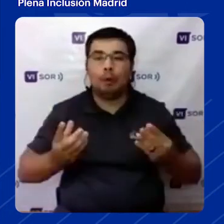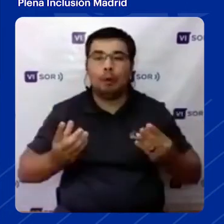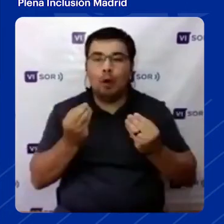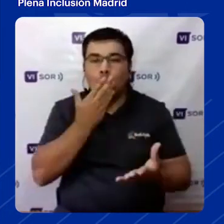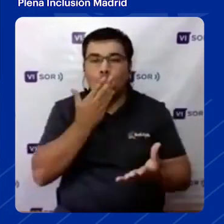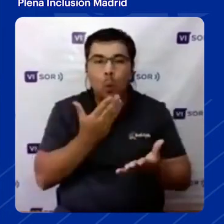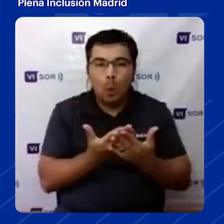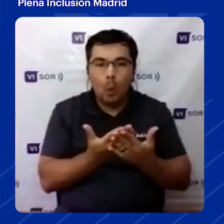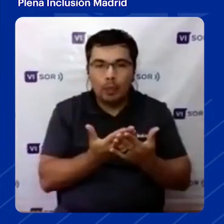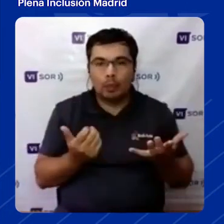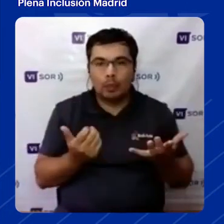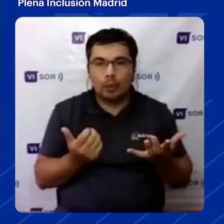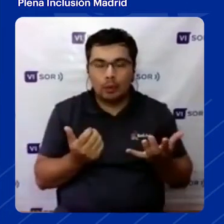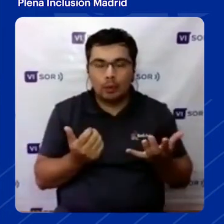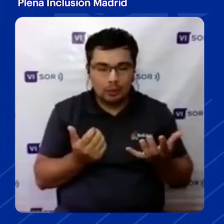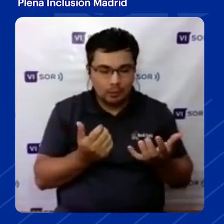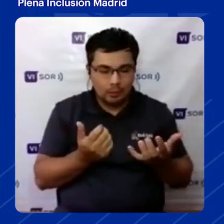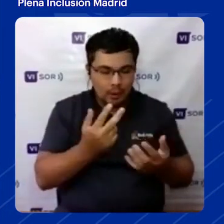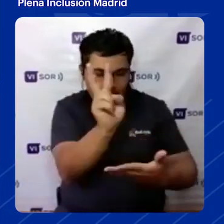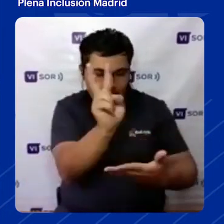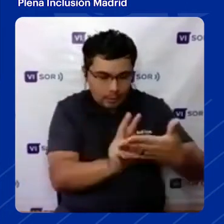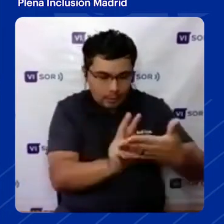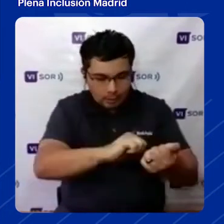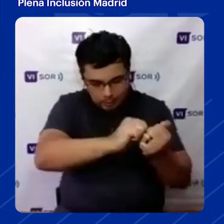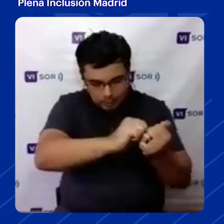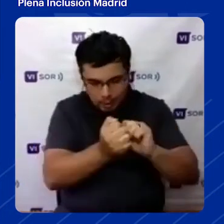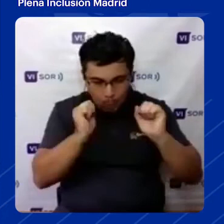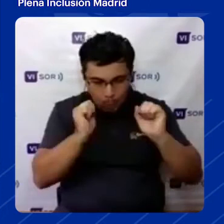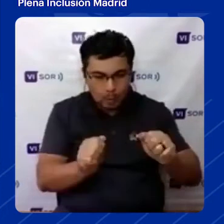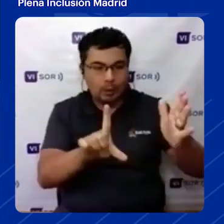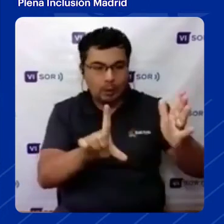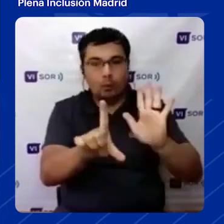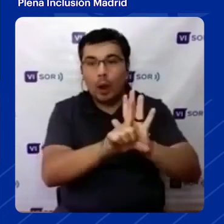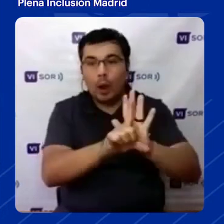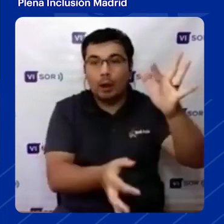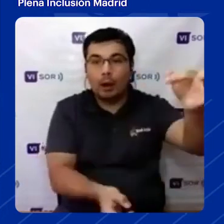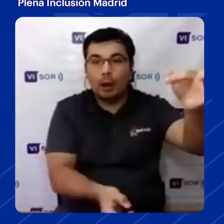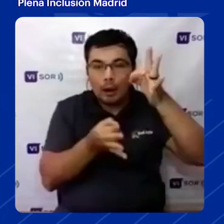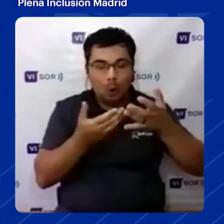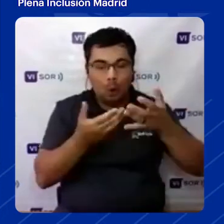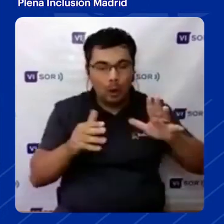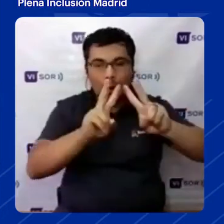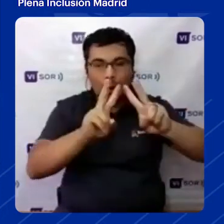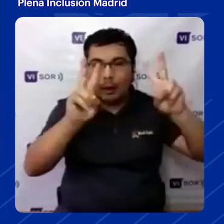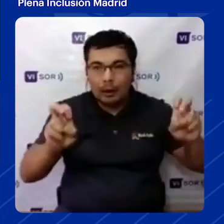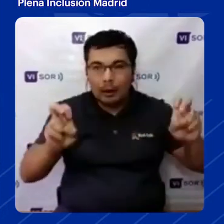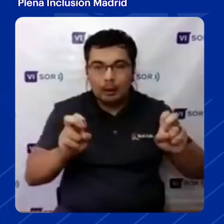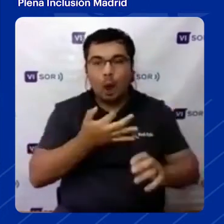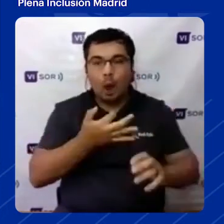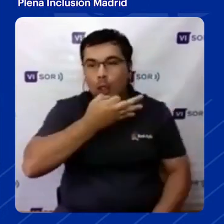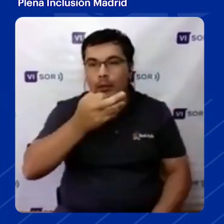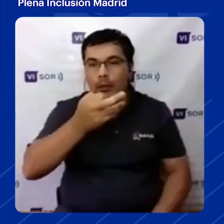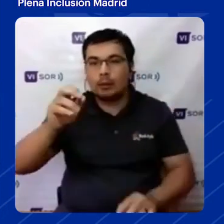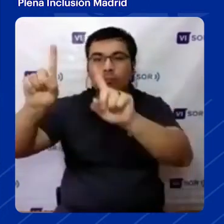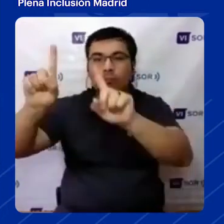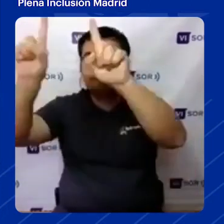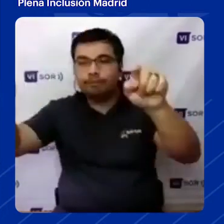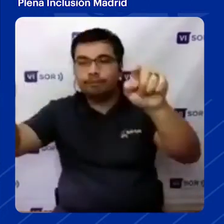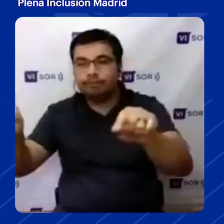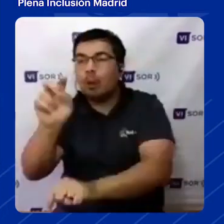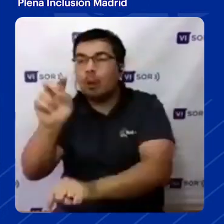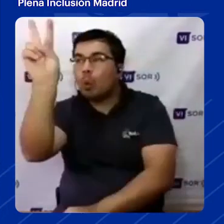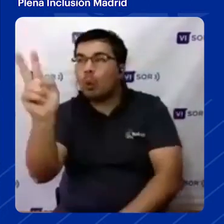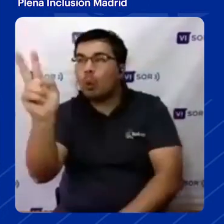ley que puede ser de cualquier tema, o un folleto, o hablar de un cuadro, o un temario para estudiar una